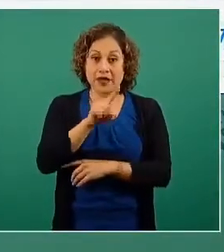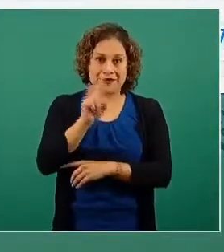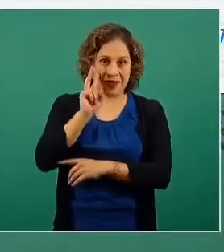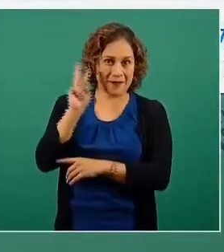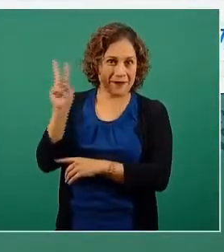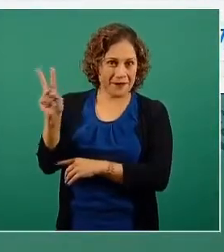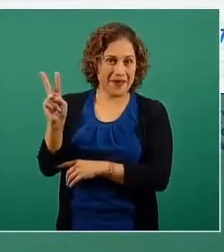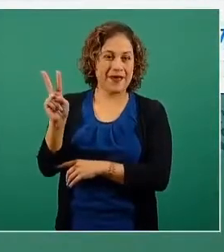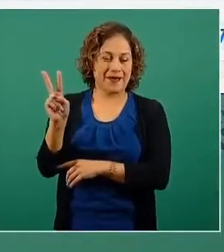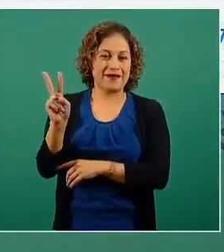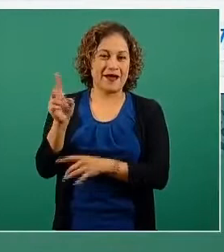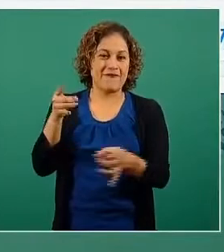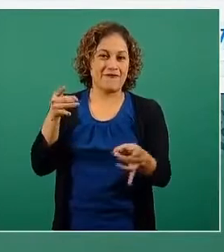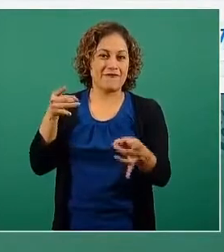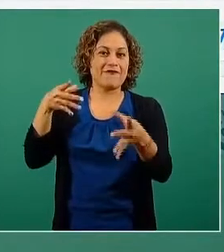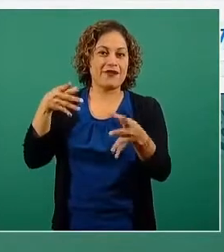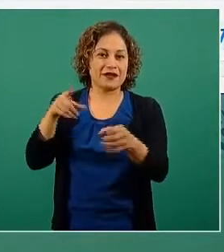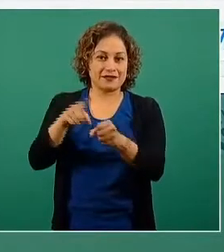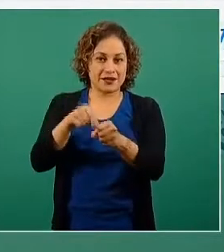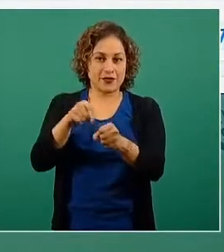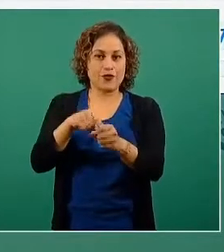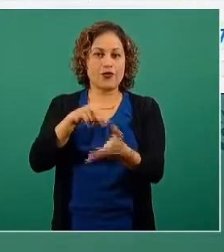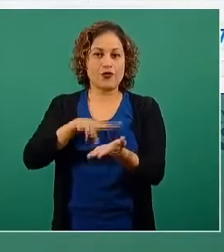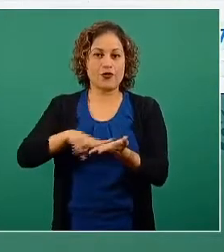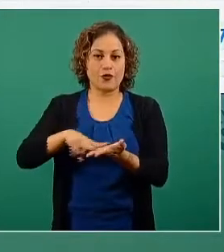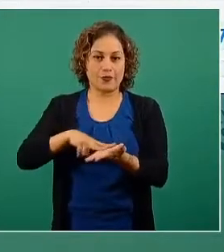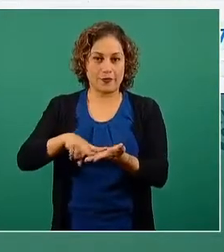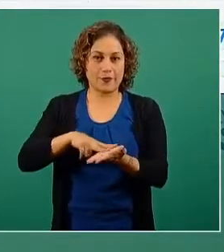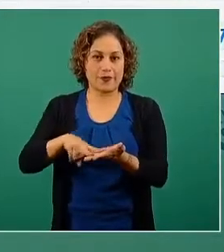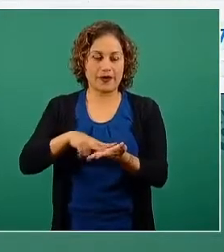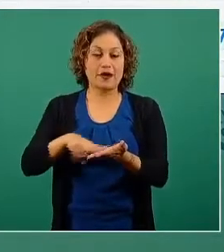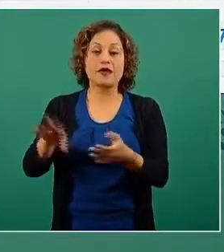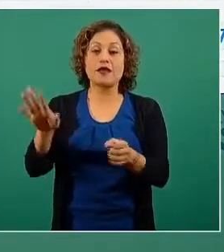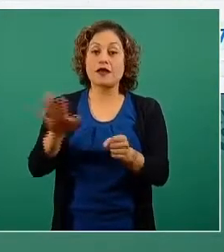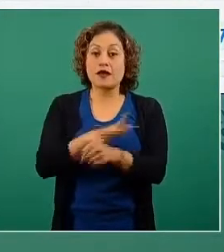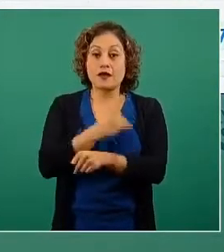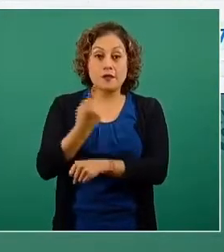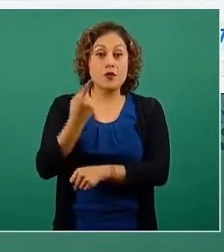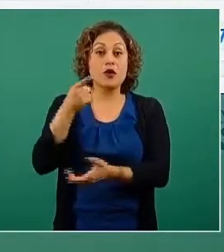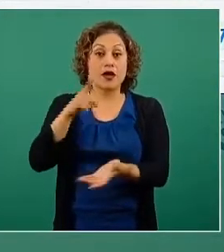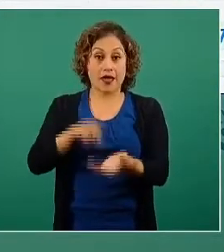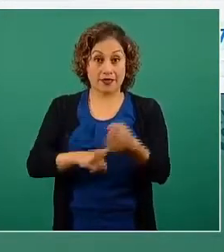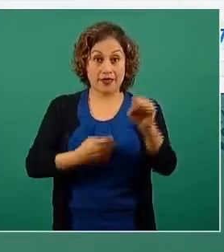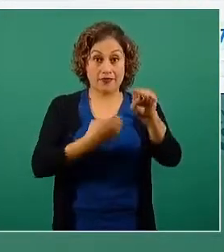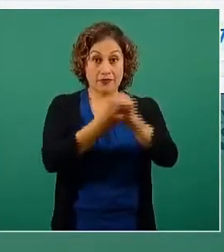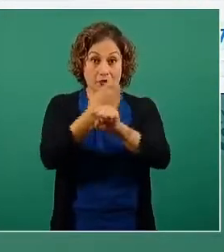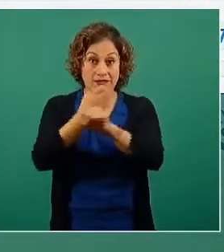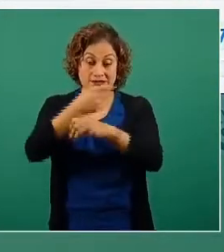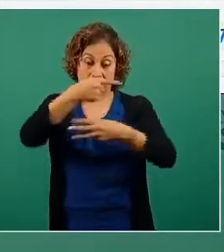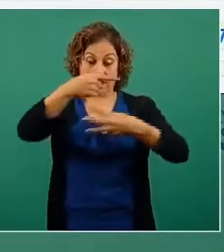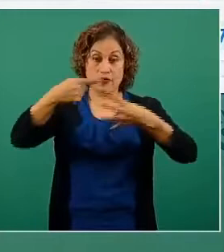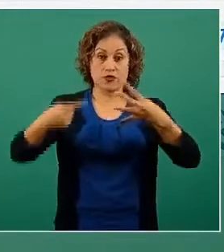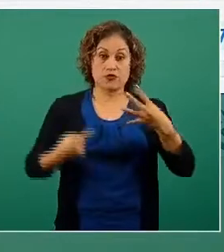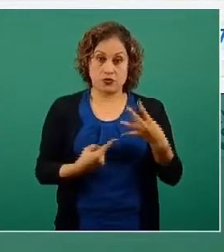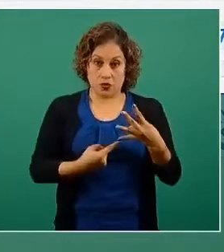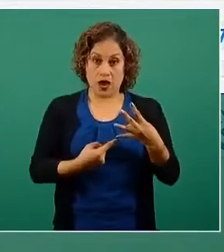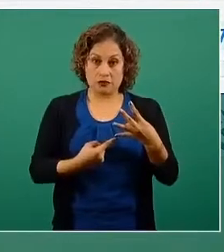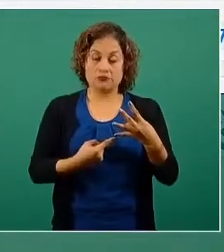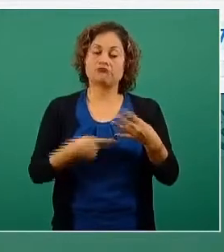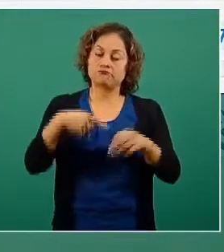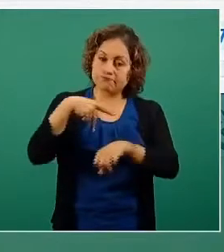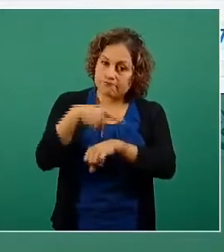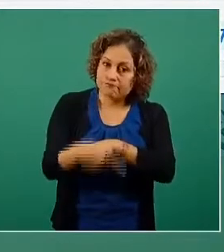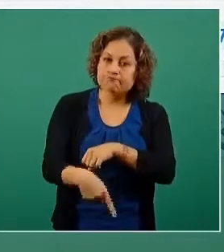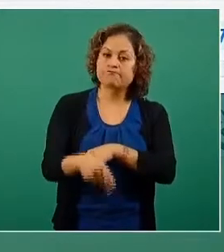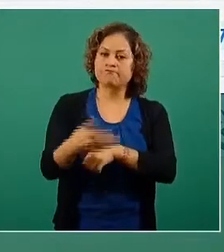una flecha en color verde, porque en estas entidades federativas, a pesar de que se encuentran en el rango medio, pues ya van con tendencia